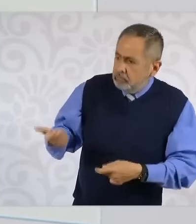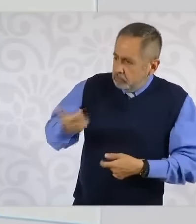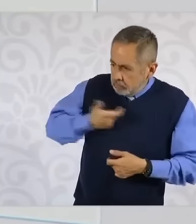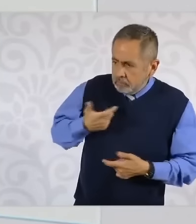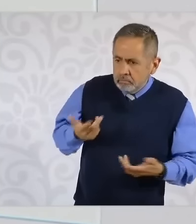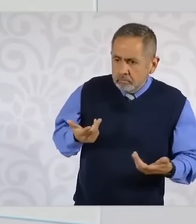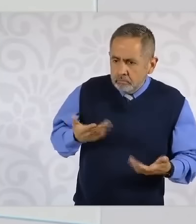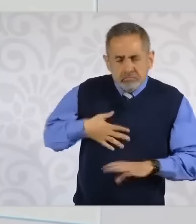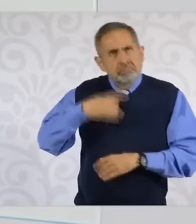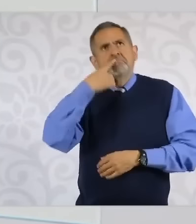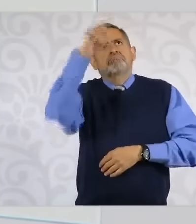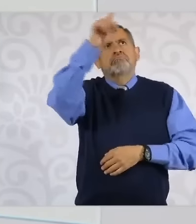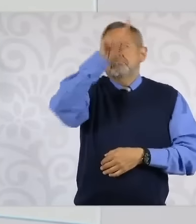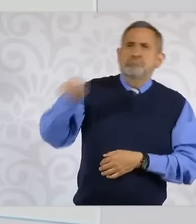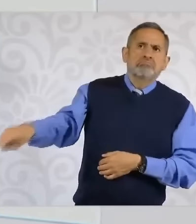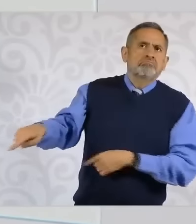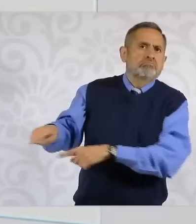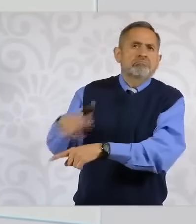al Estado mexicano,